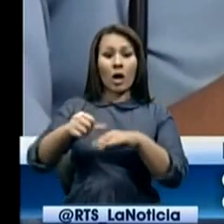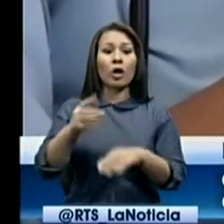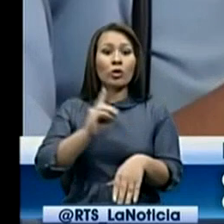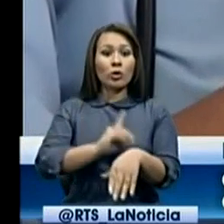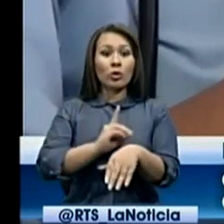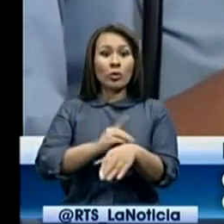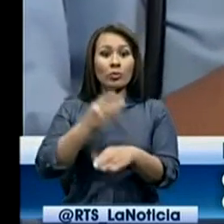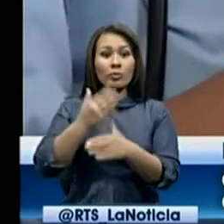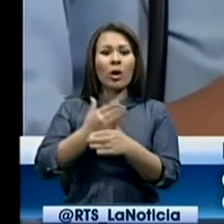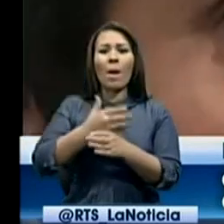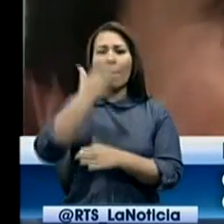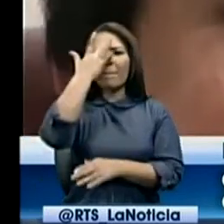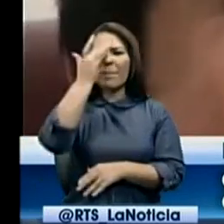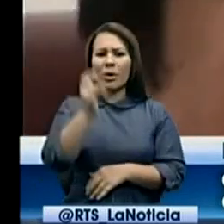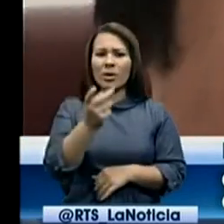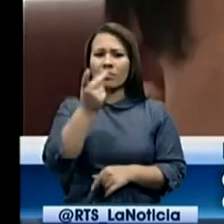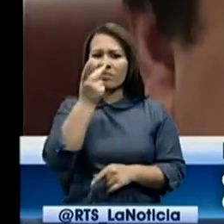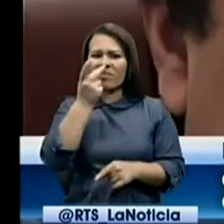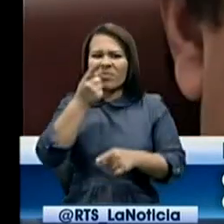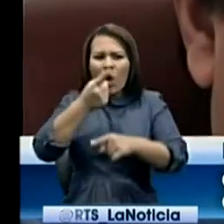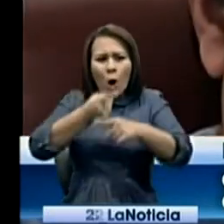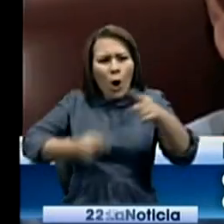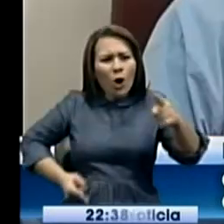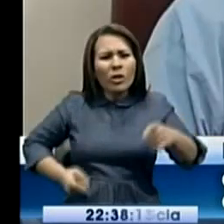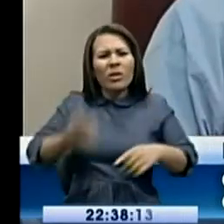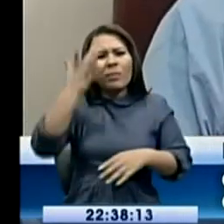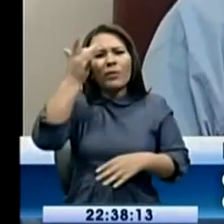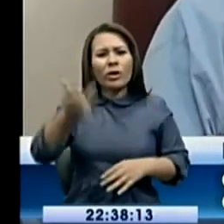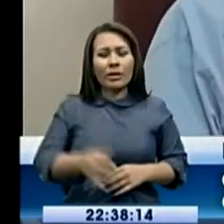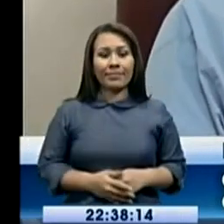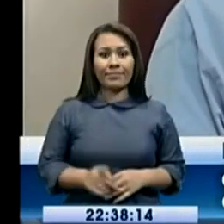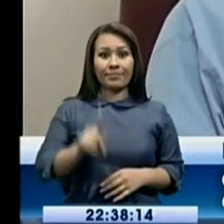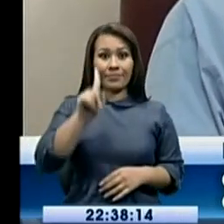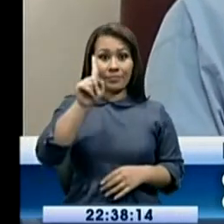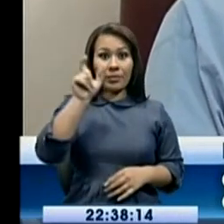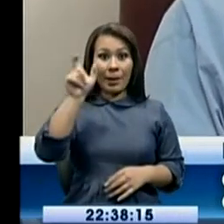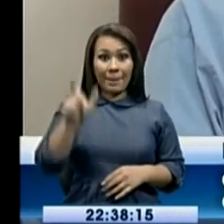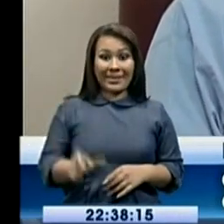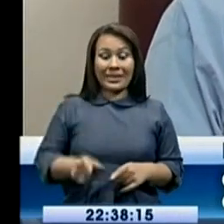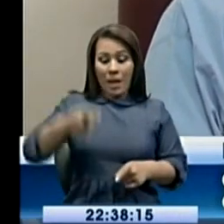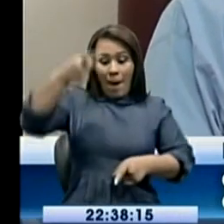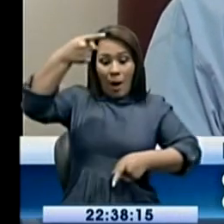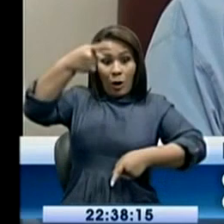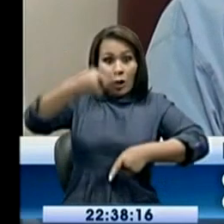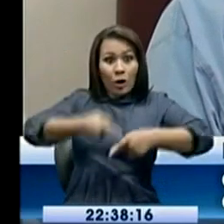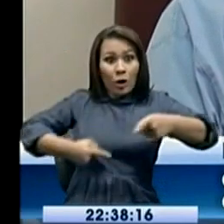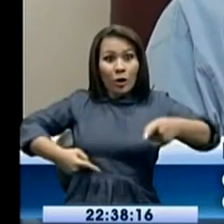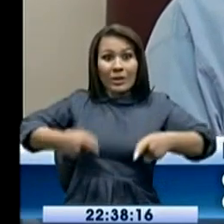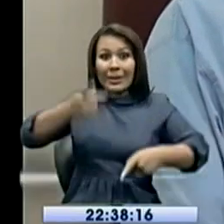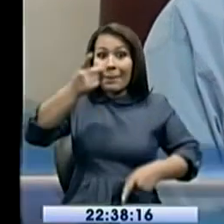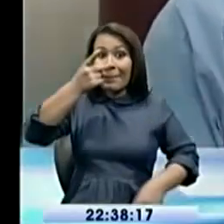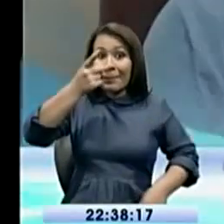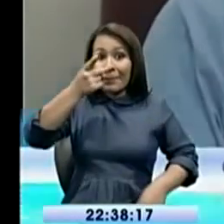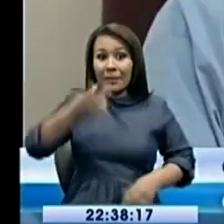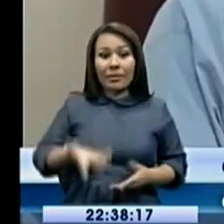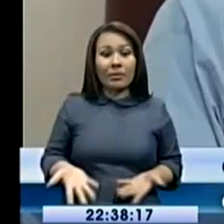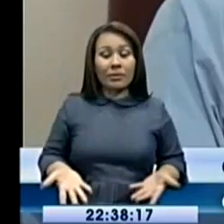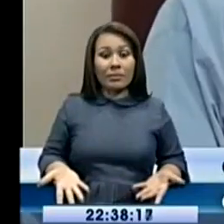las causas del por qué se llegan a estos extremos. Una persona que amputa, corta o cercena el